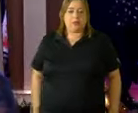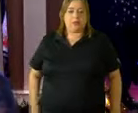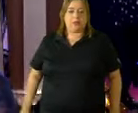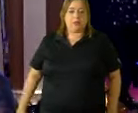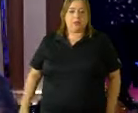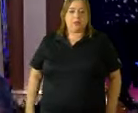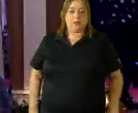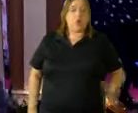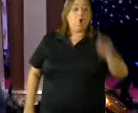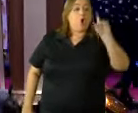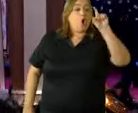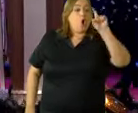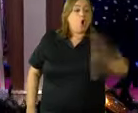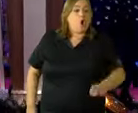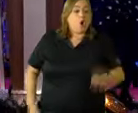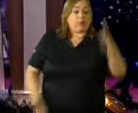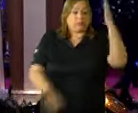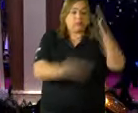hasta hoy vino.